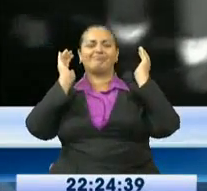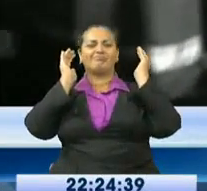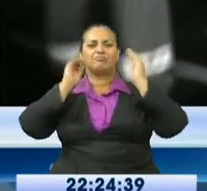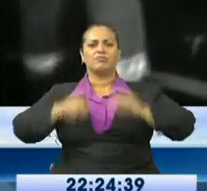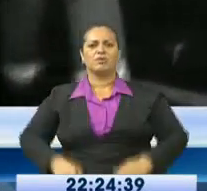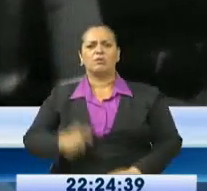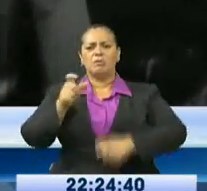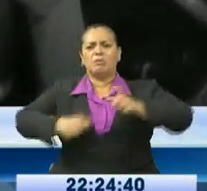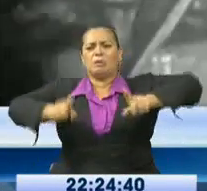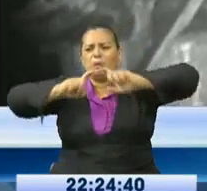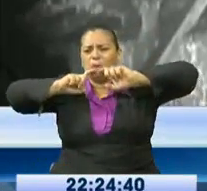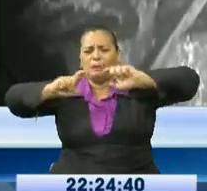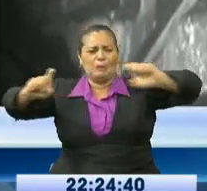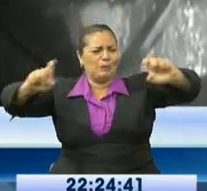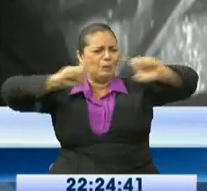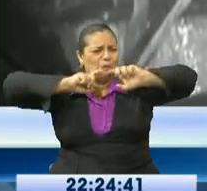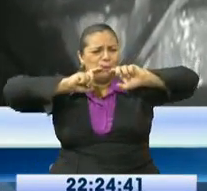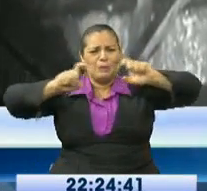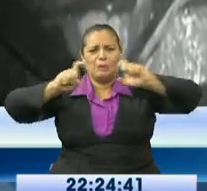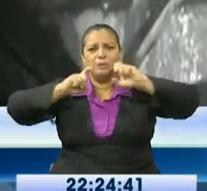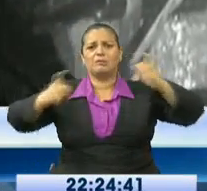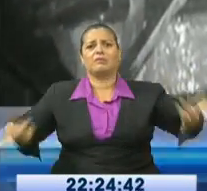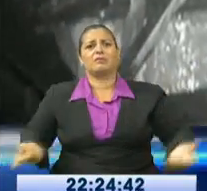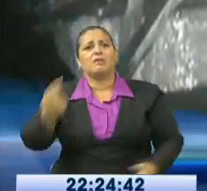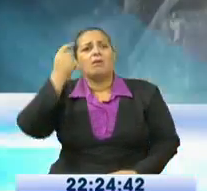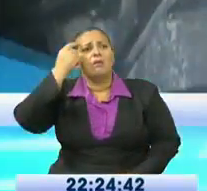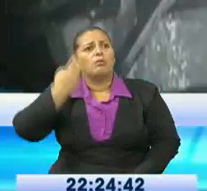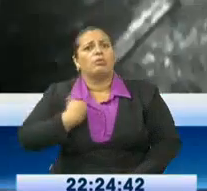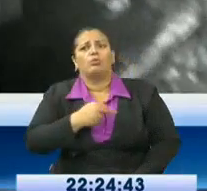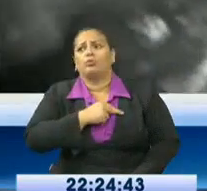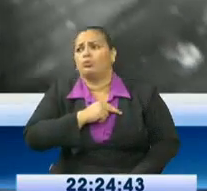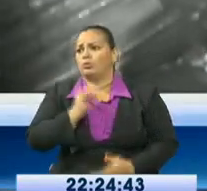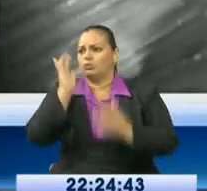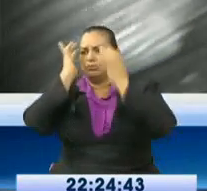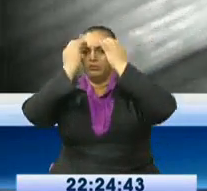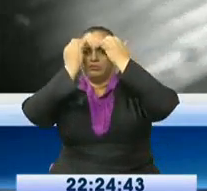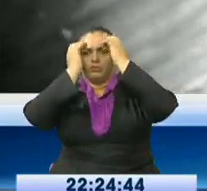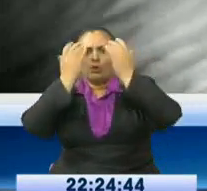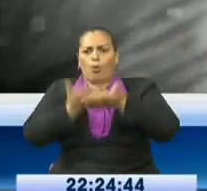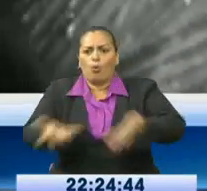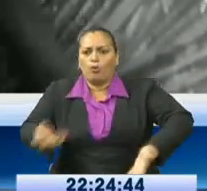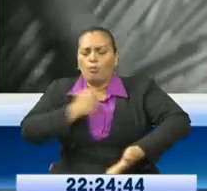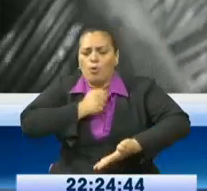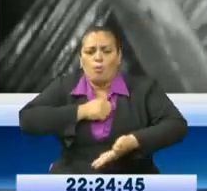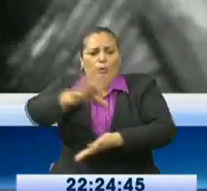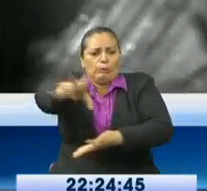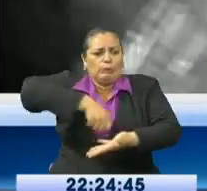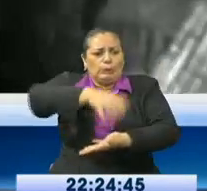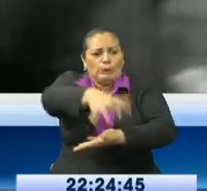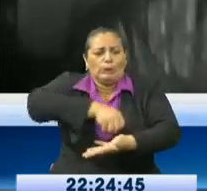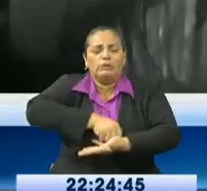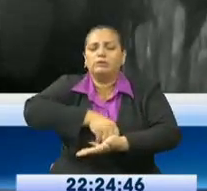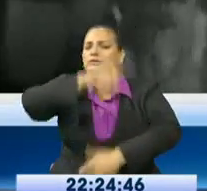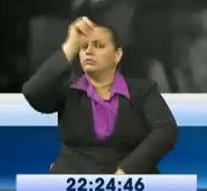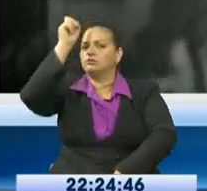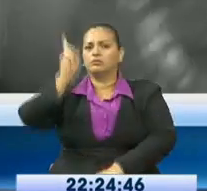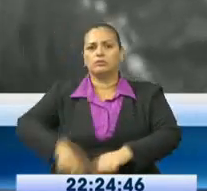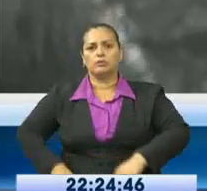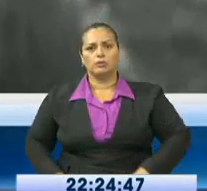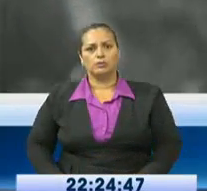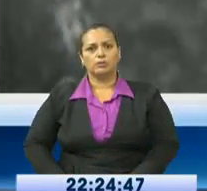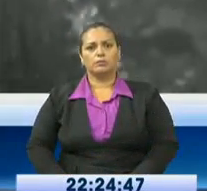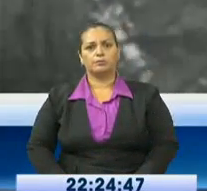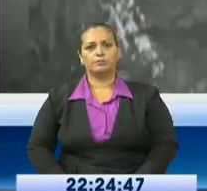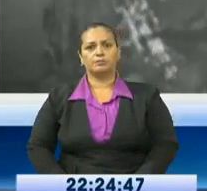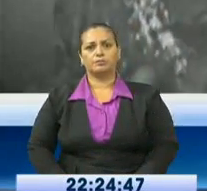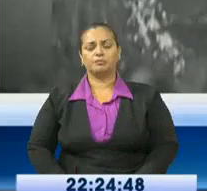imagínense que nosotros desesperado que estábamos para salvar las cosas que habían adentro y no podían la gente cómo